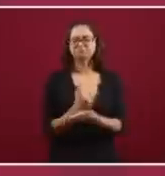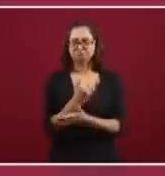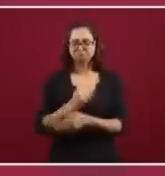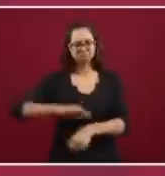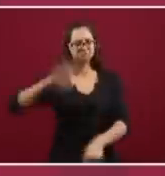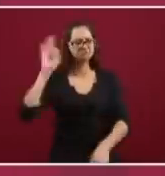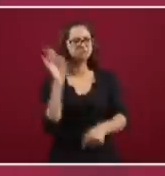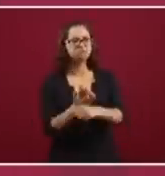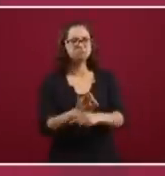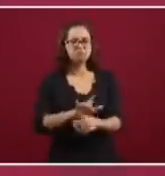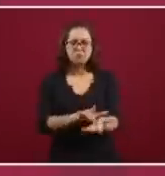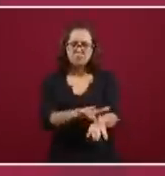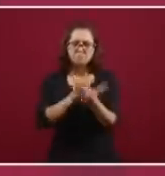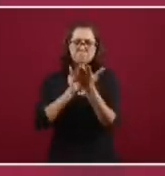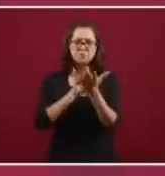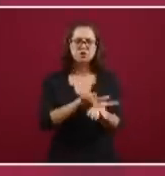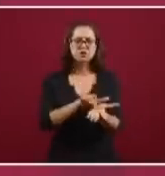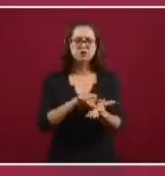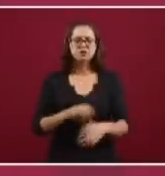que estamos aplicando,